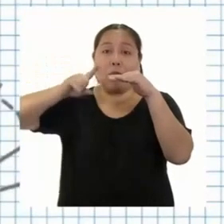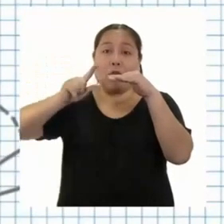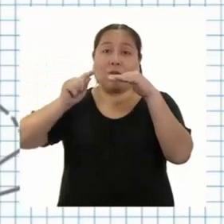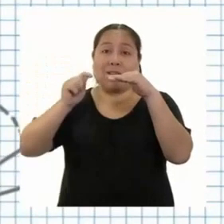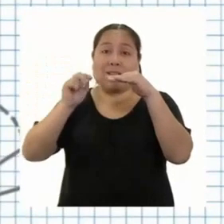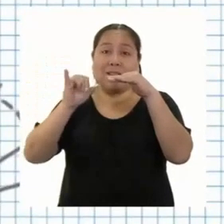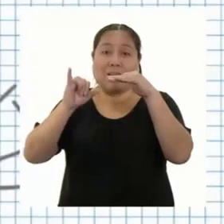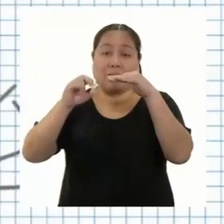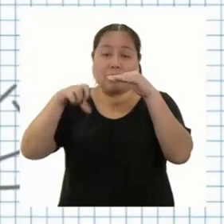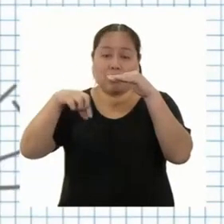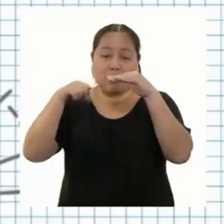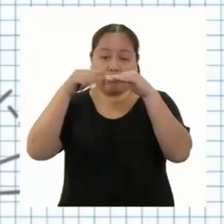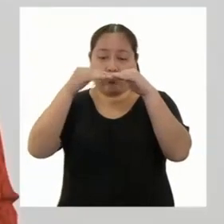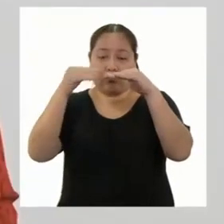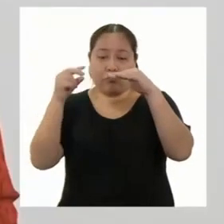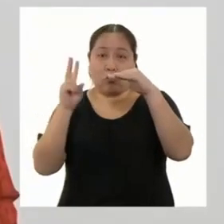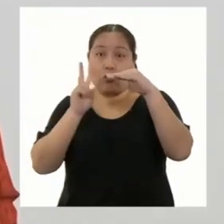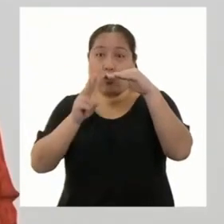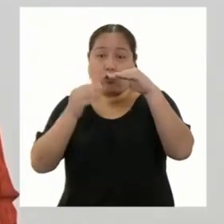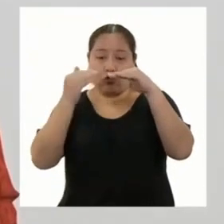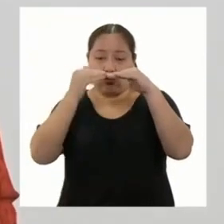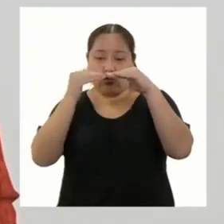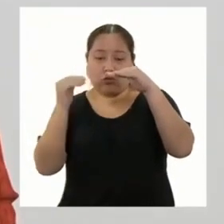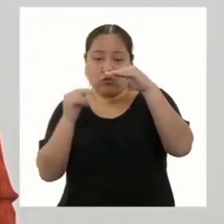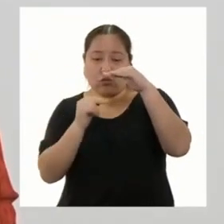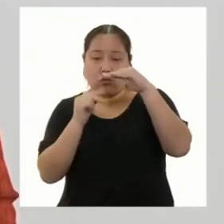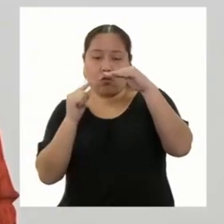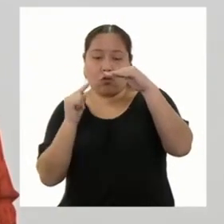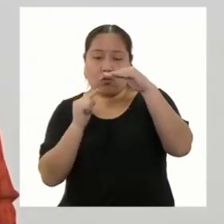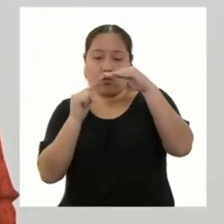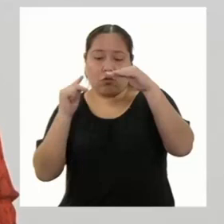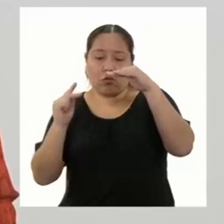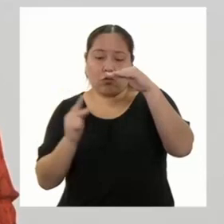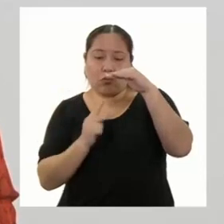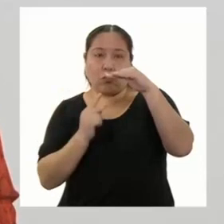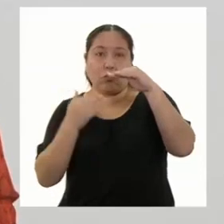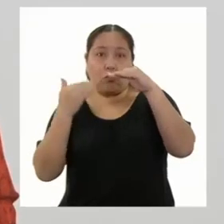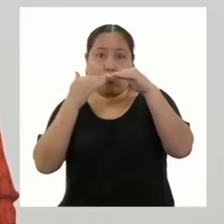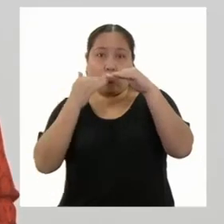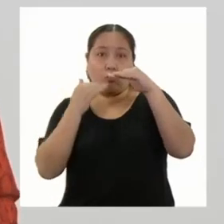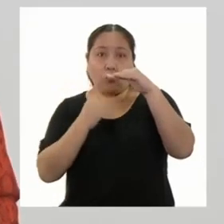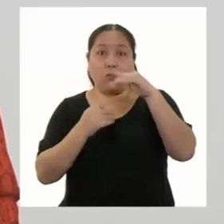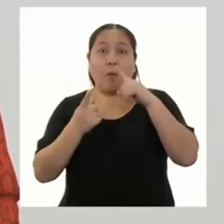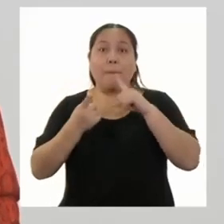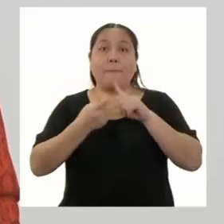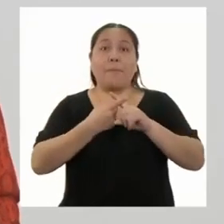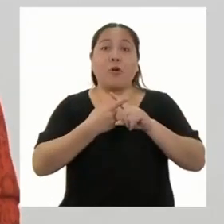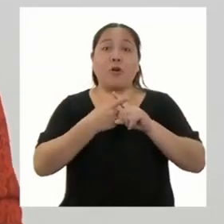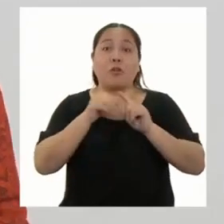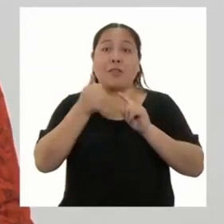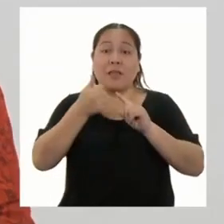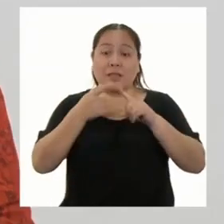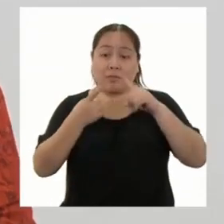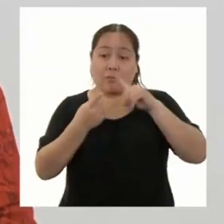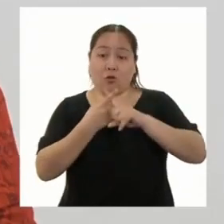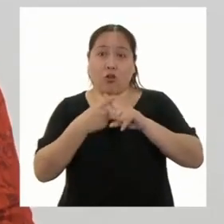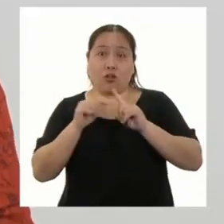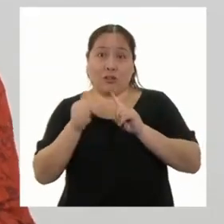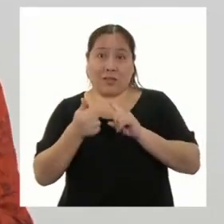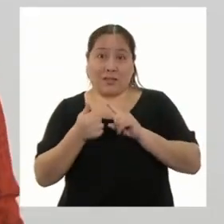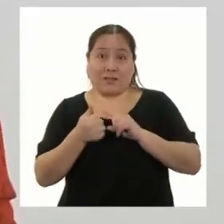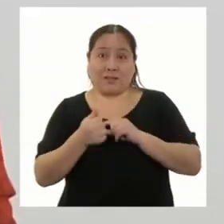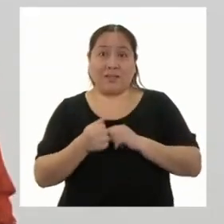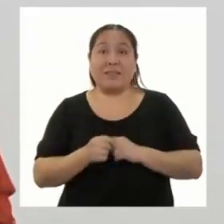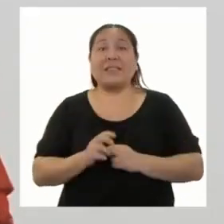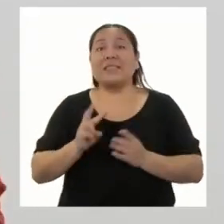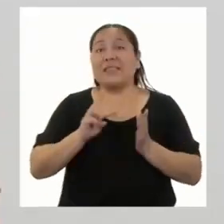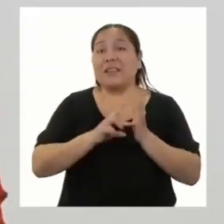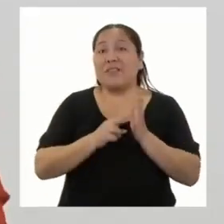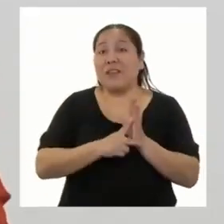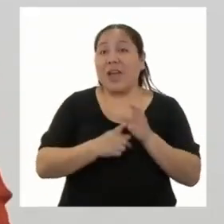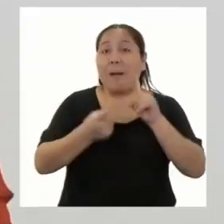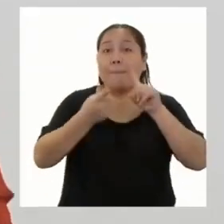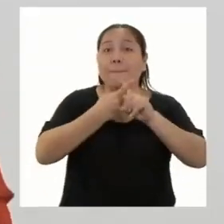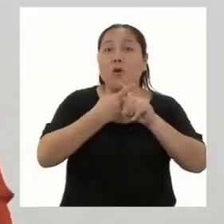2 lugares de este. Entonces, debemos multiplicar por 10 por 10, es